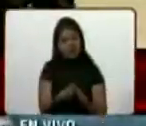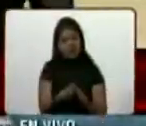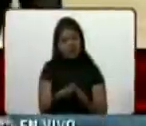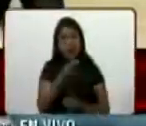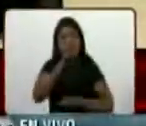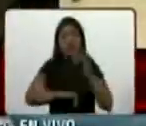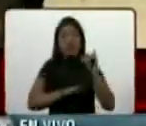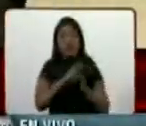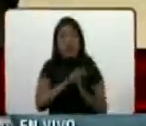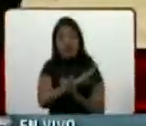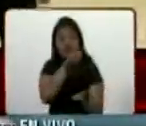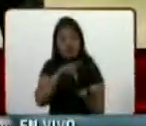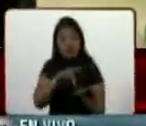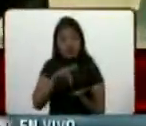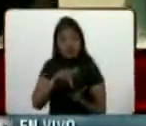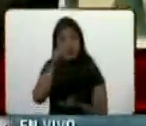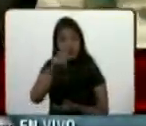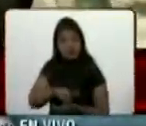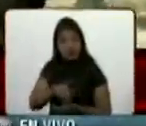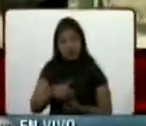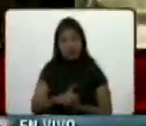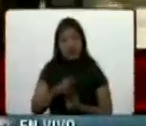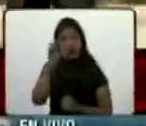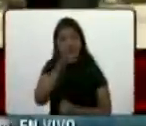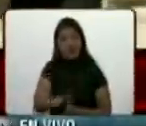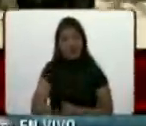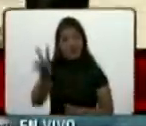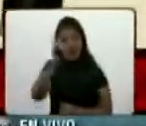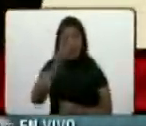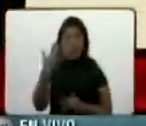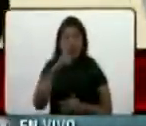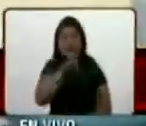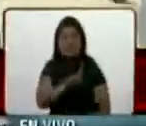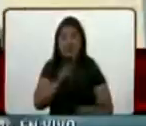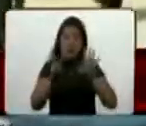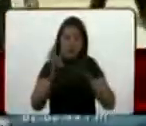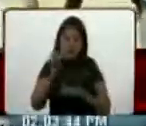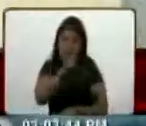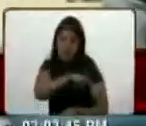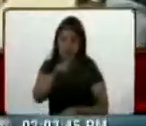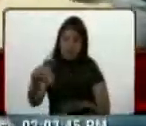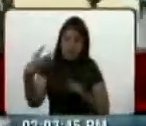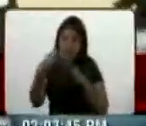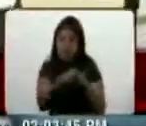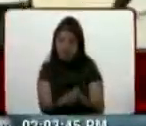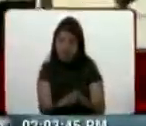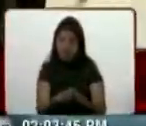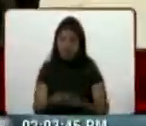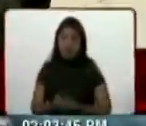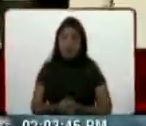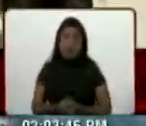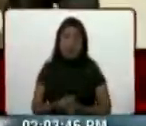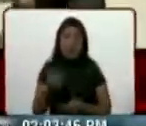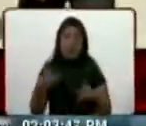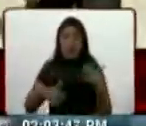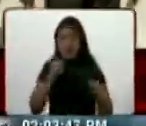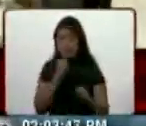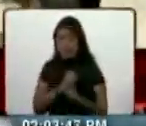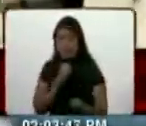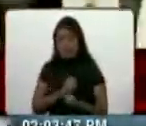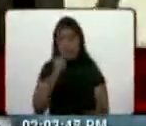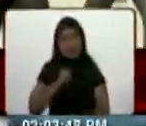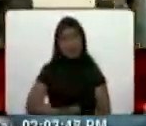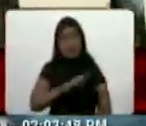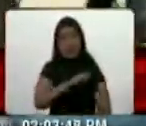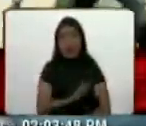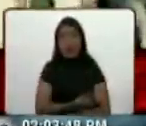que está presente en nuestro país. Más de 170 acompañantes, una jornada intensa para ellos,